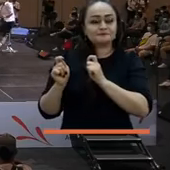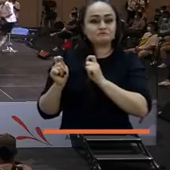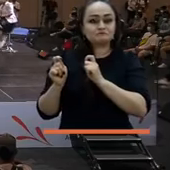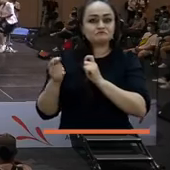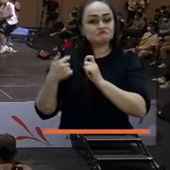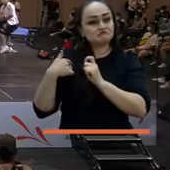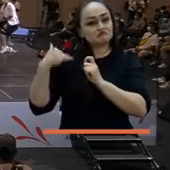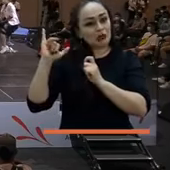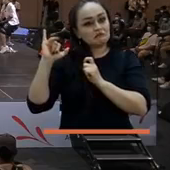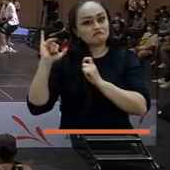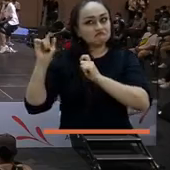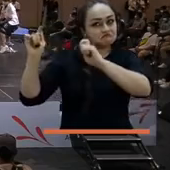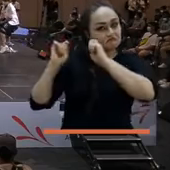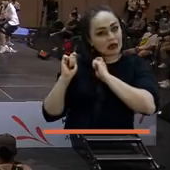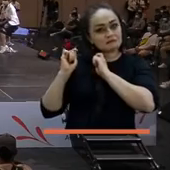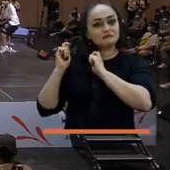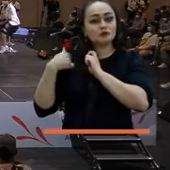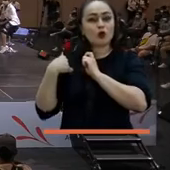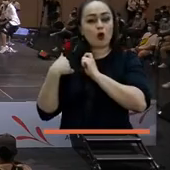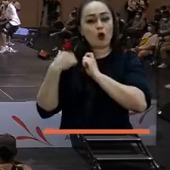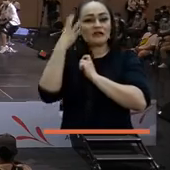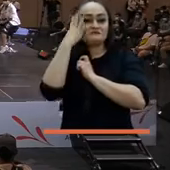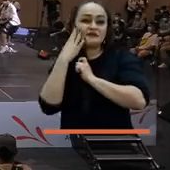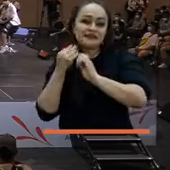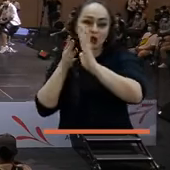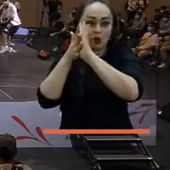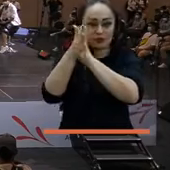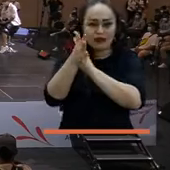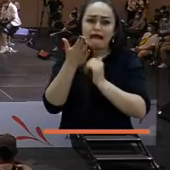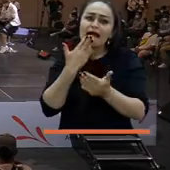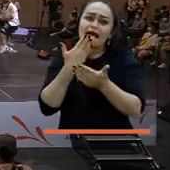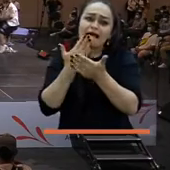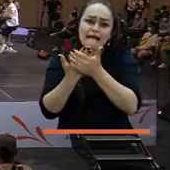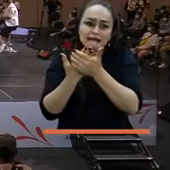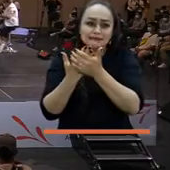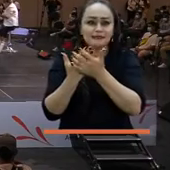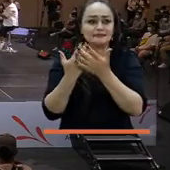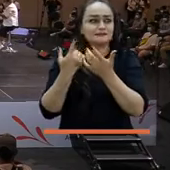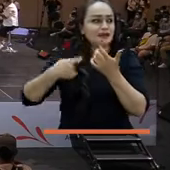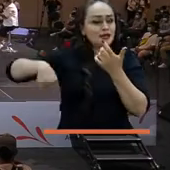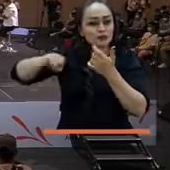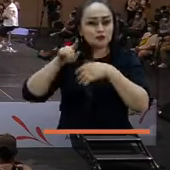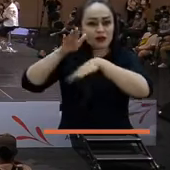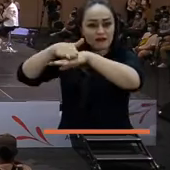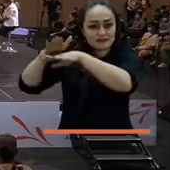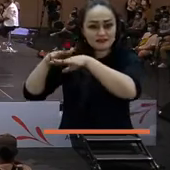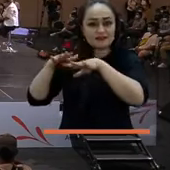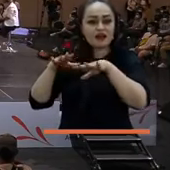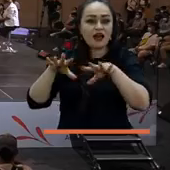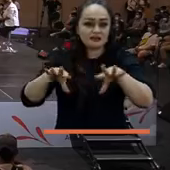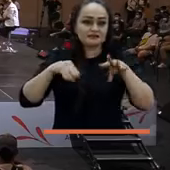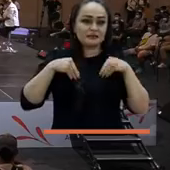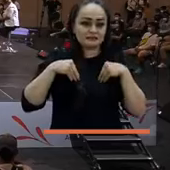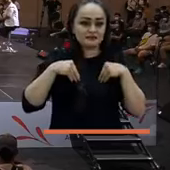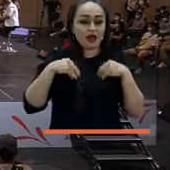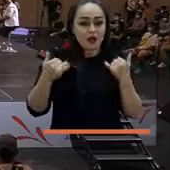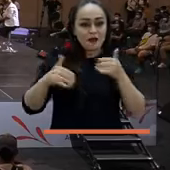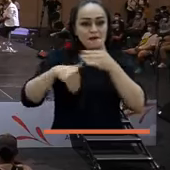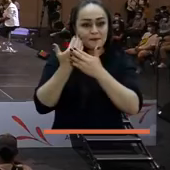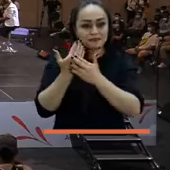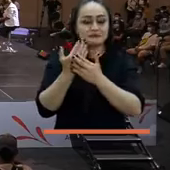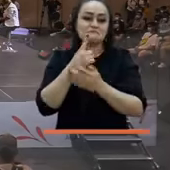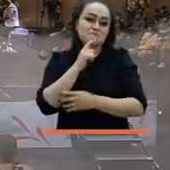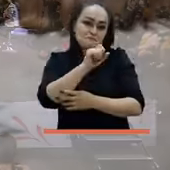compartir esas experiencias es muchísimo por aceptar la invitación y bueno quiero comenzar preguntándoles de